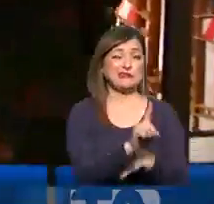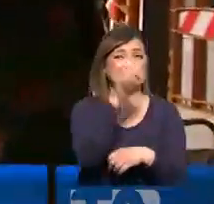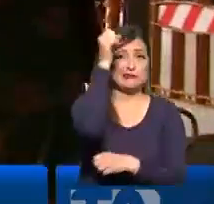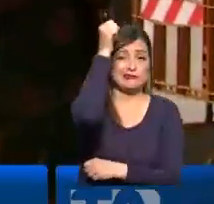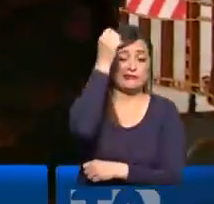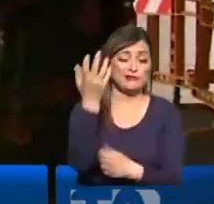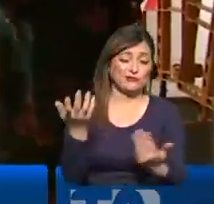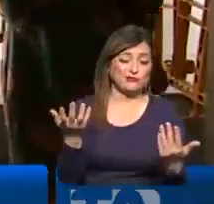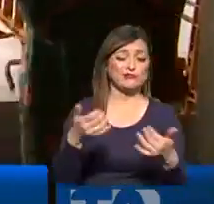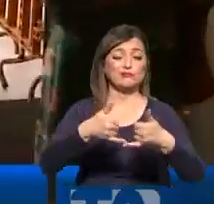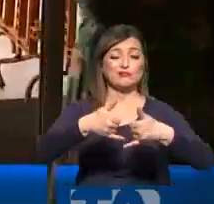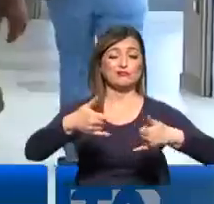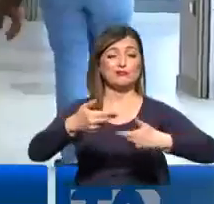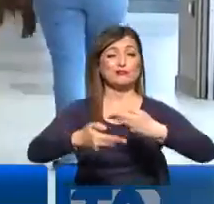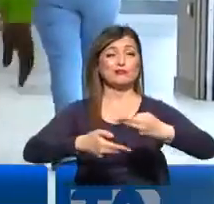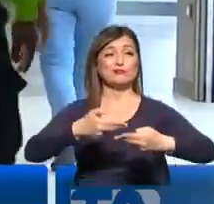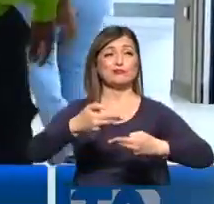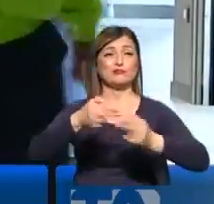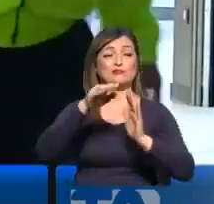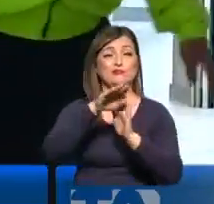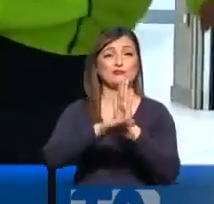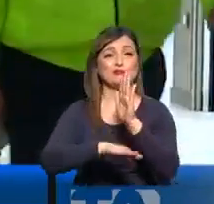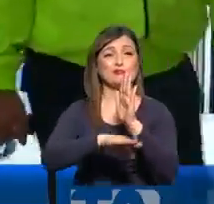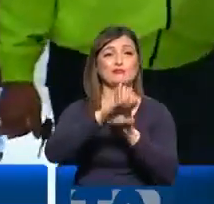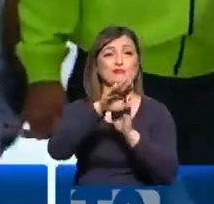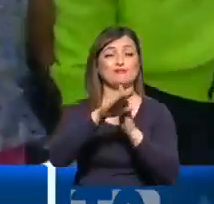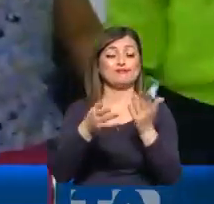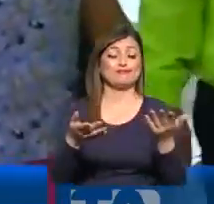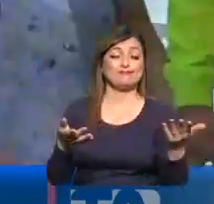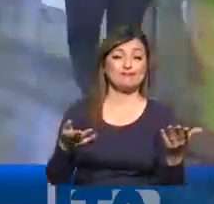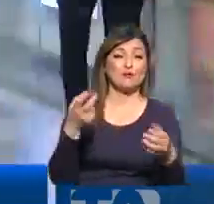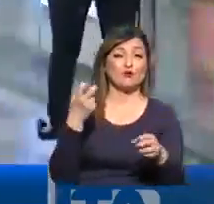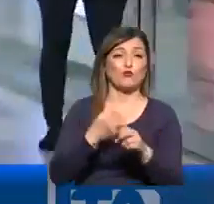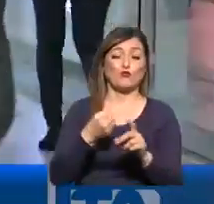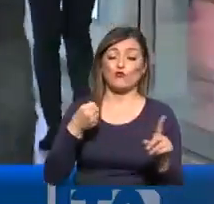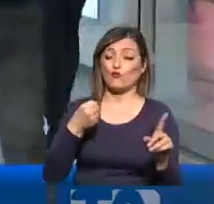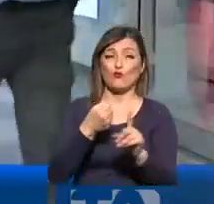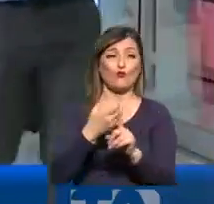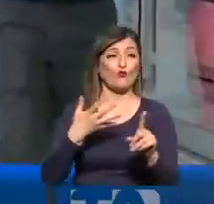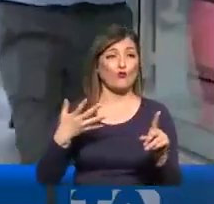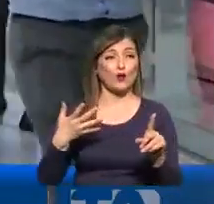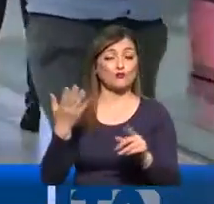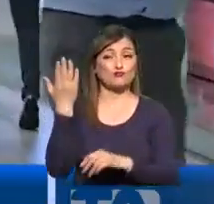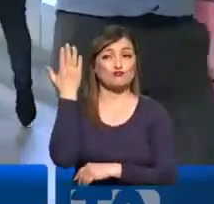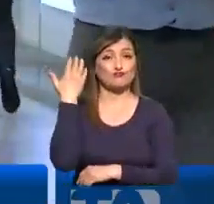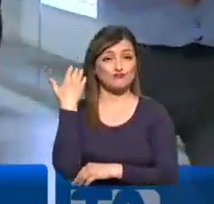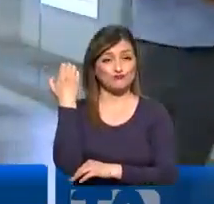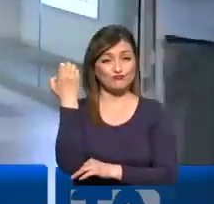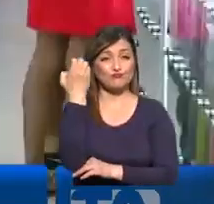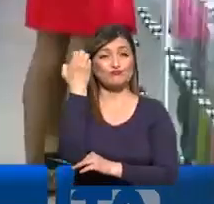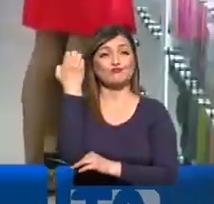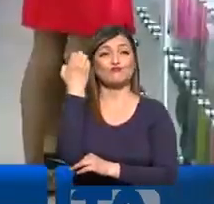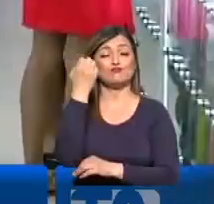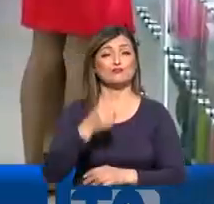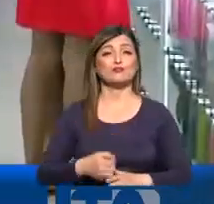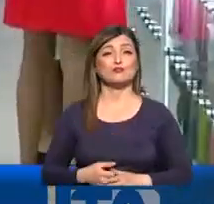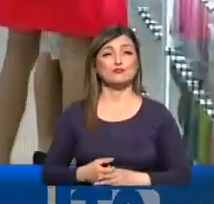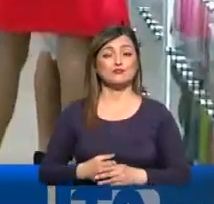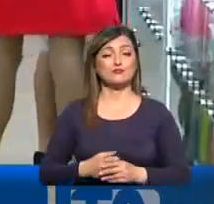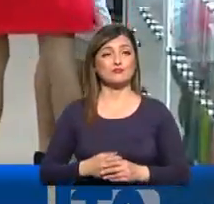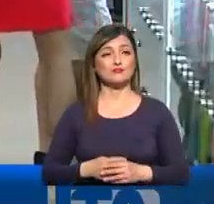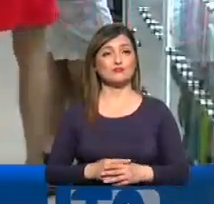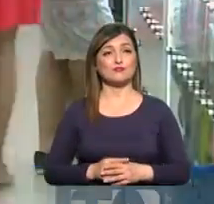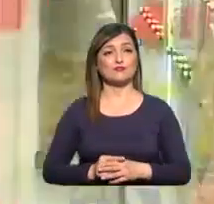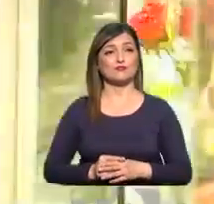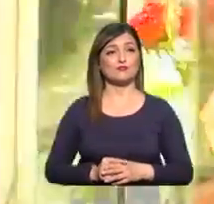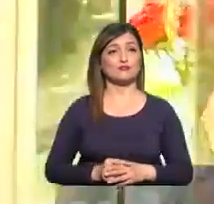locales comerciales nuevamente con una reducción de aforo a pesar del duro golpe sufrido con el pasado estado de excepción, esperan que la